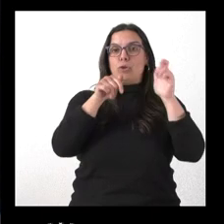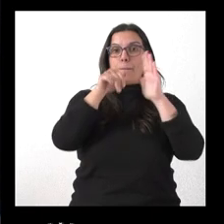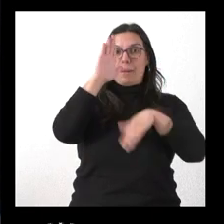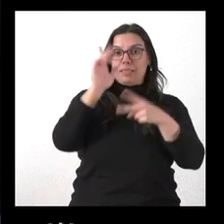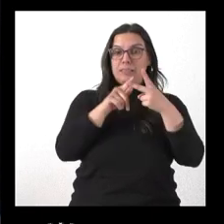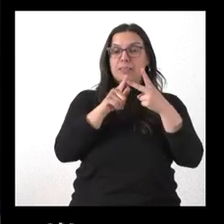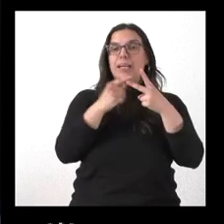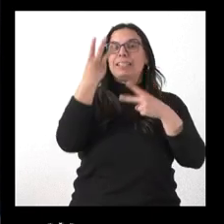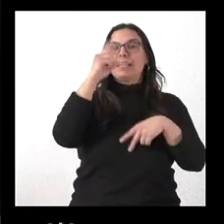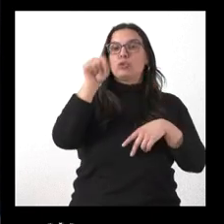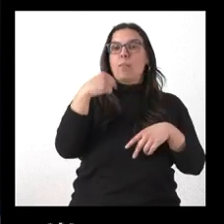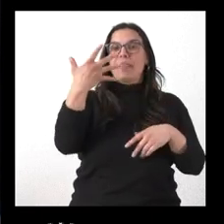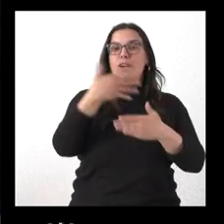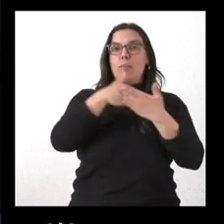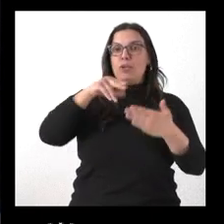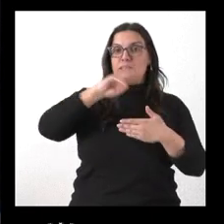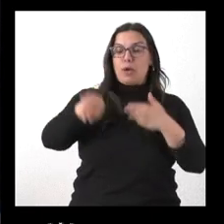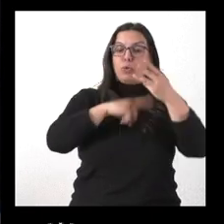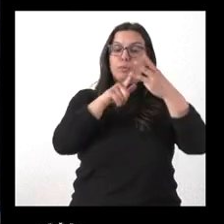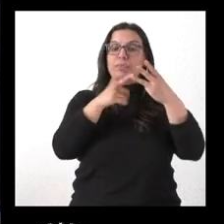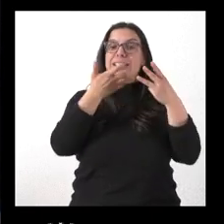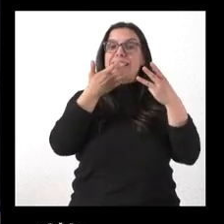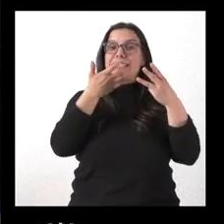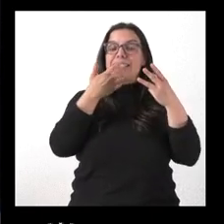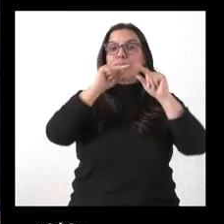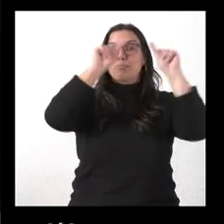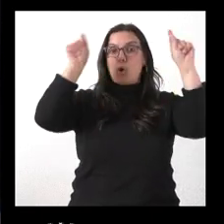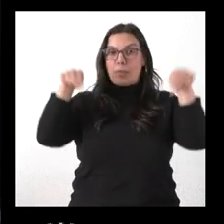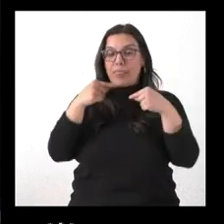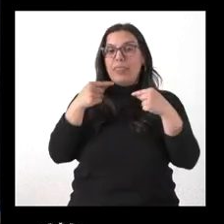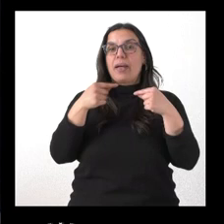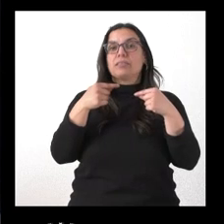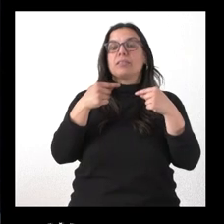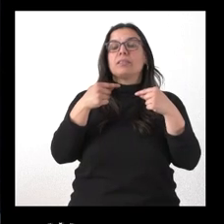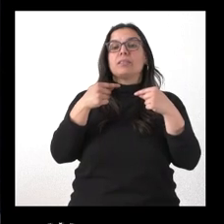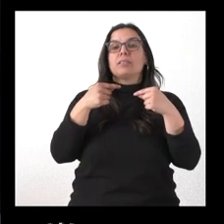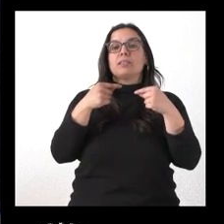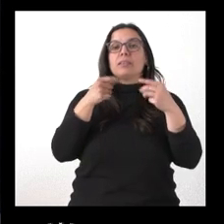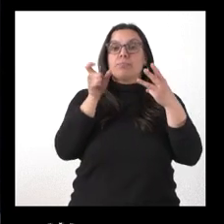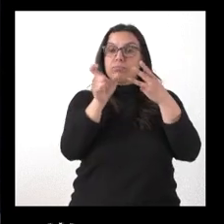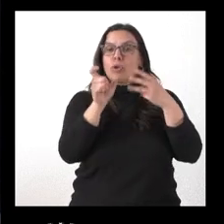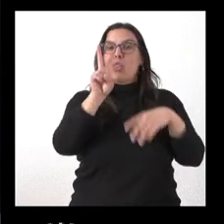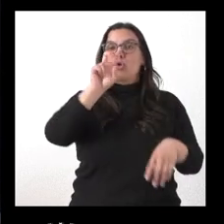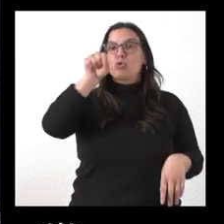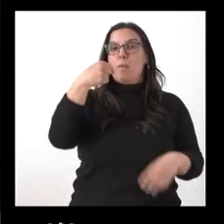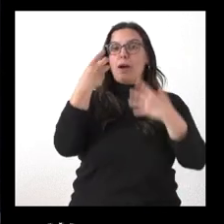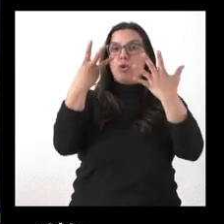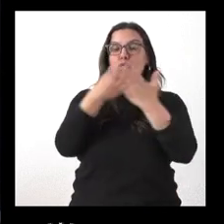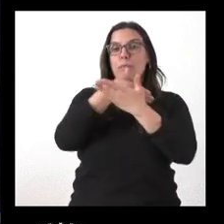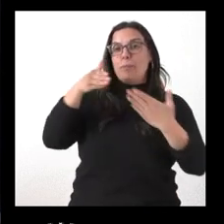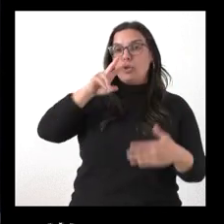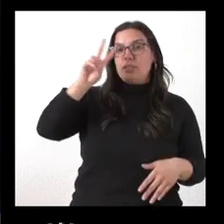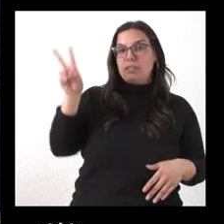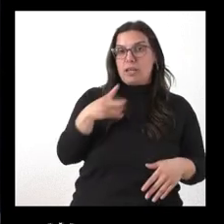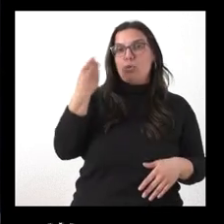reciben 3,5 millones de euros y las provincias reciben 2,8 millones de euros a través de